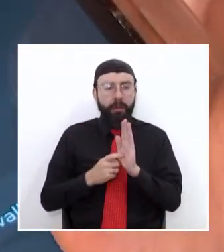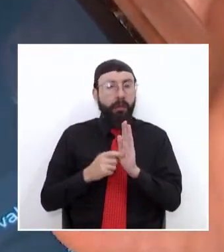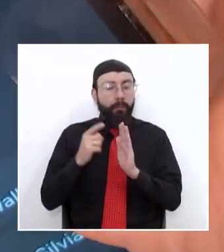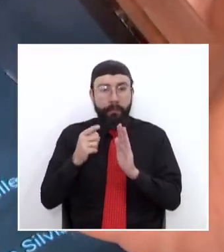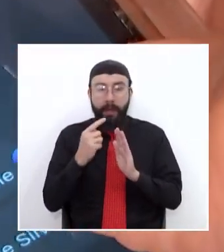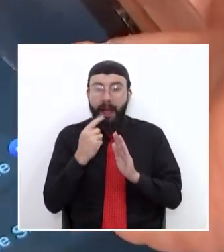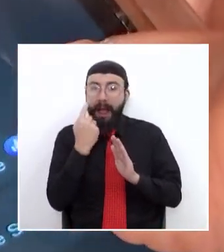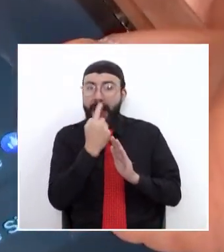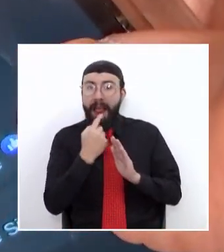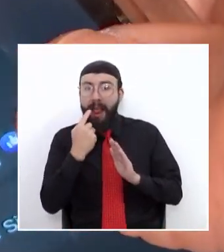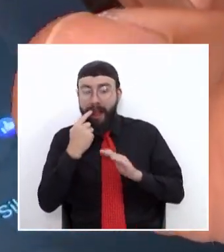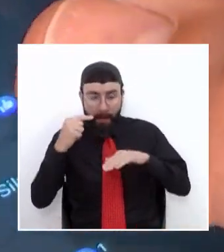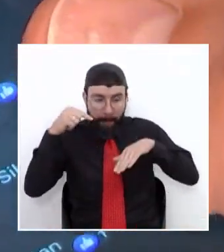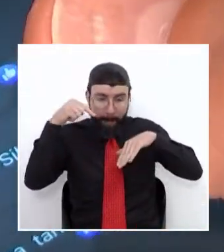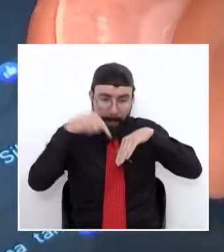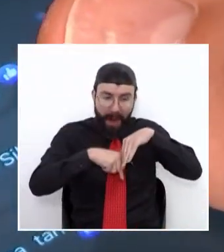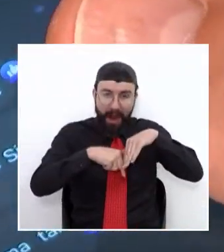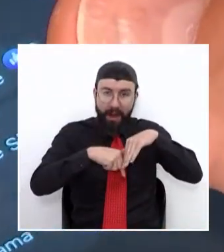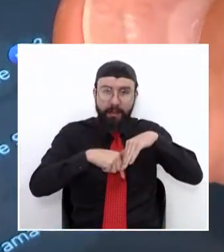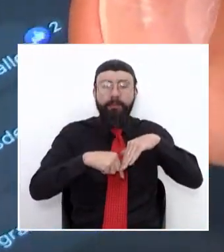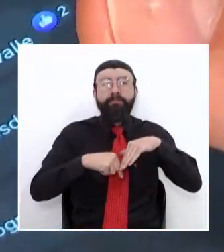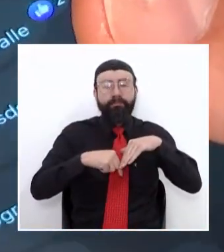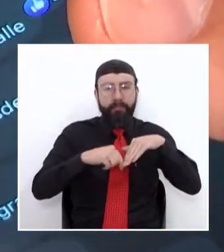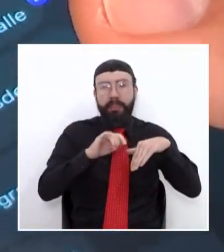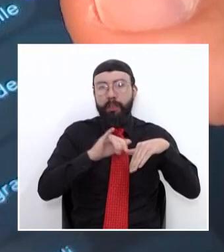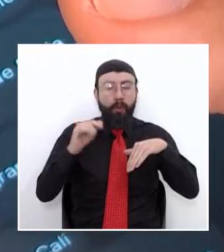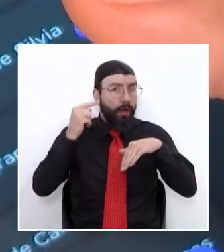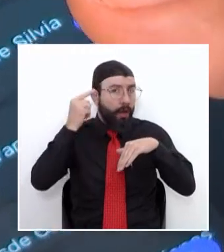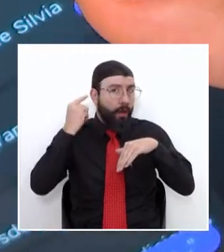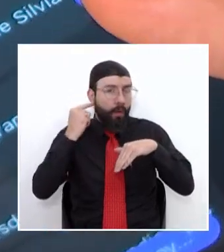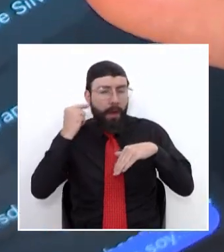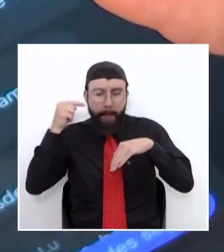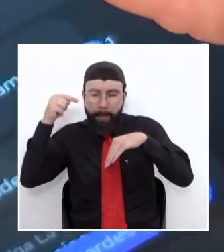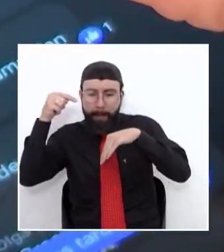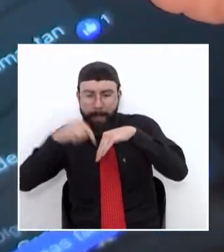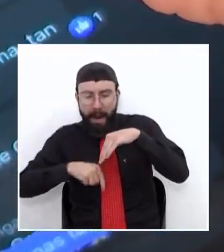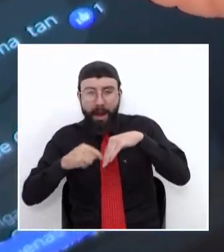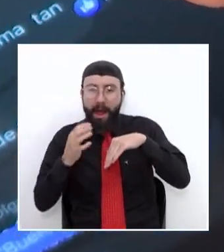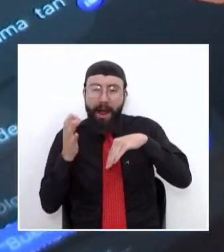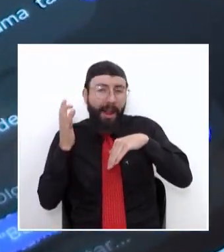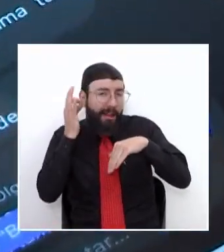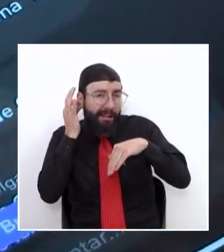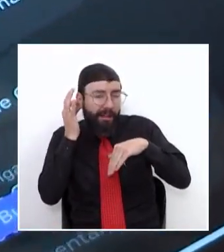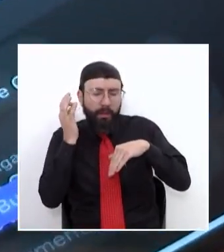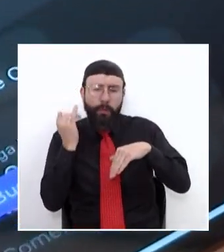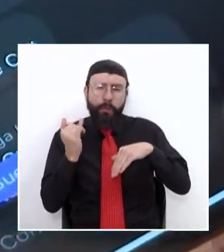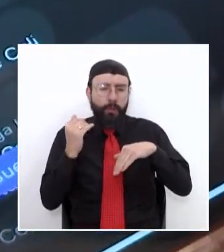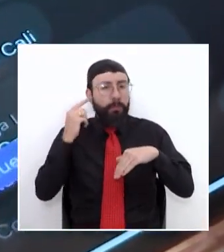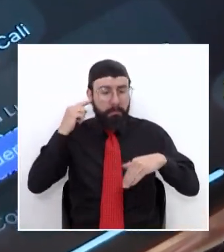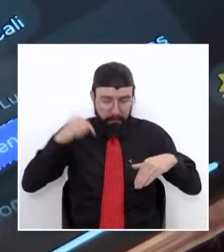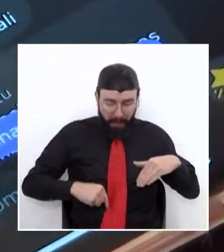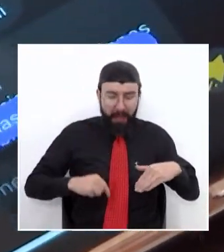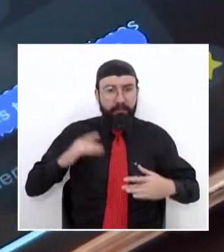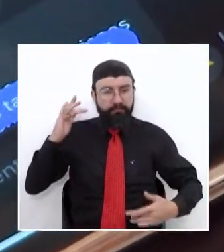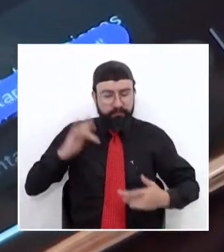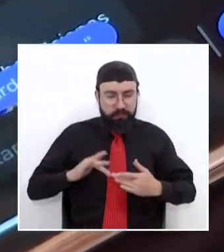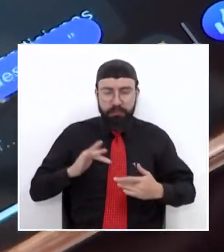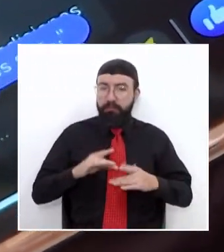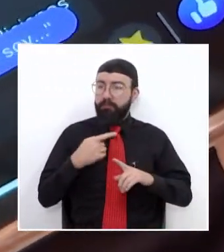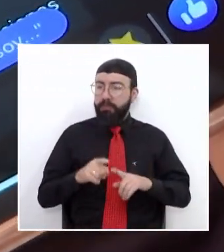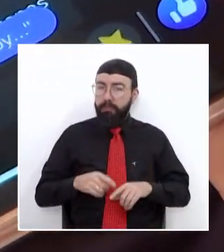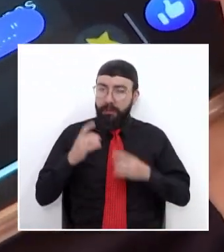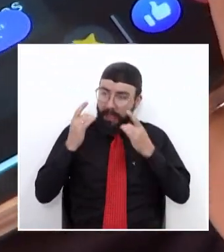es perforada, la oreja es perforada y puede tener efectos secundarios gravísimos. Sí, y es muy